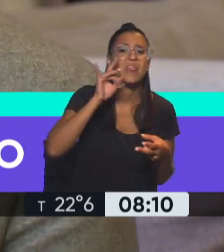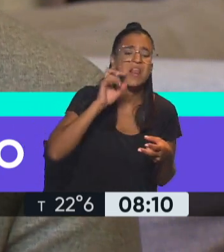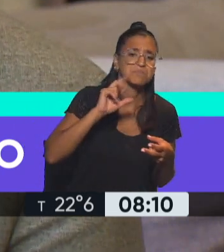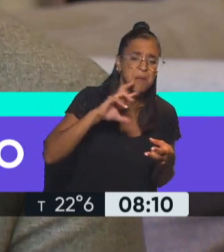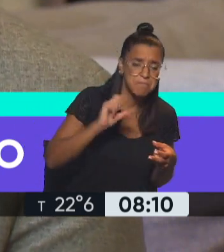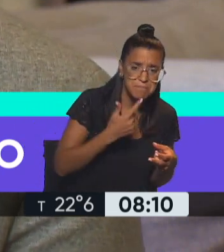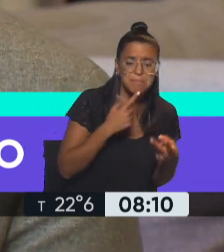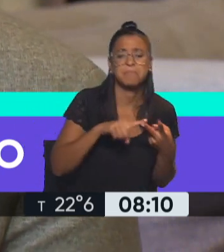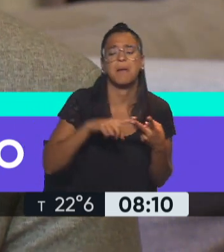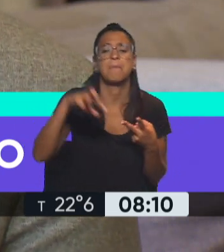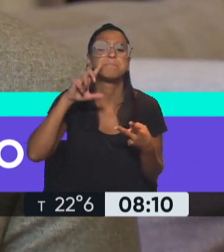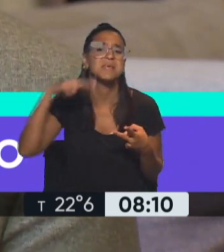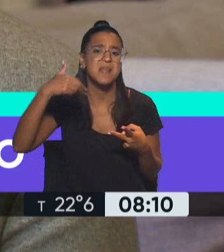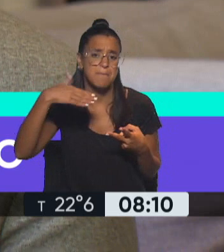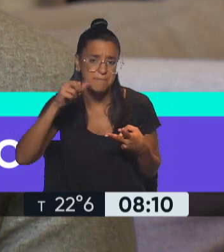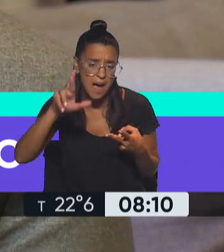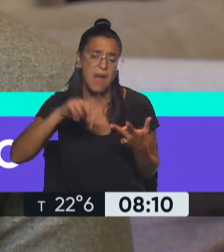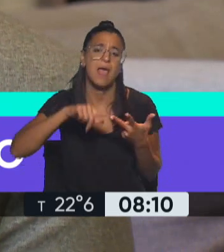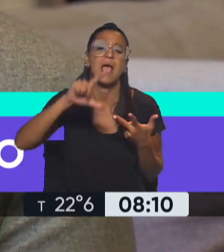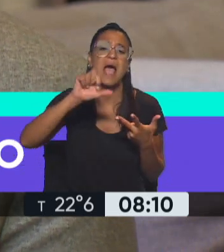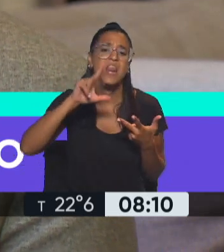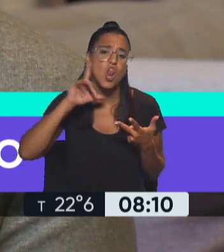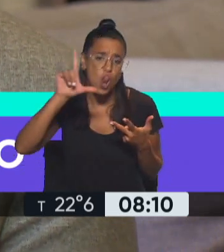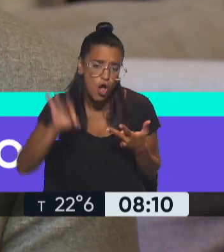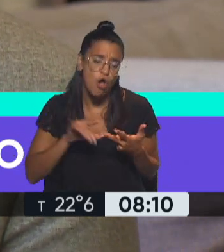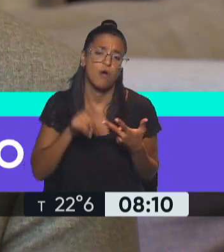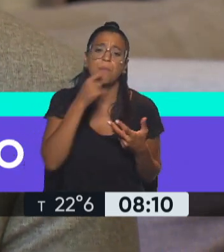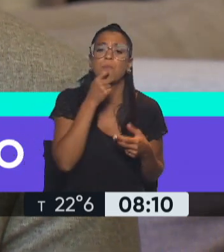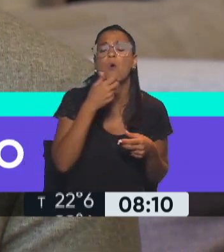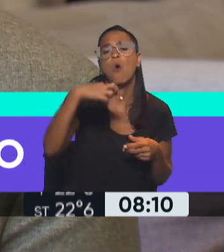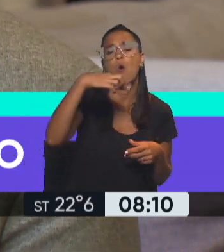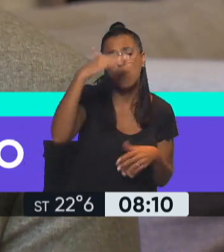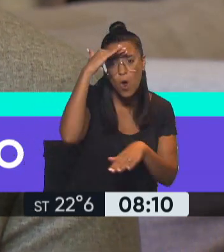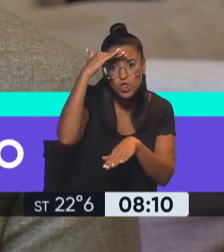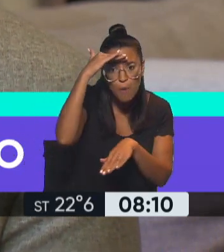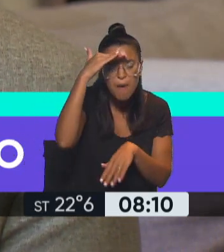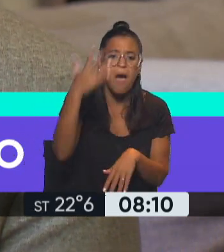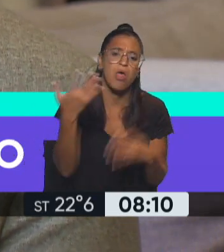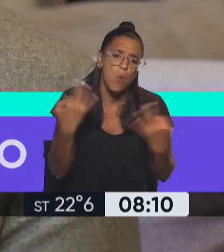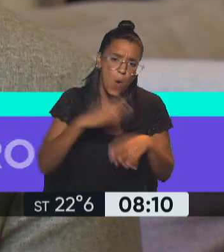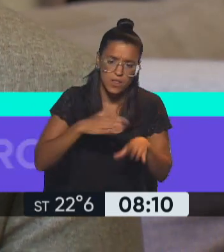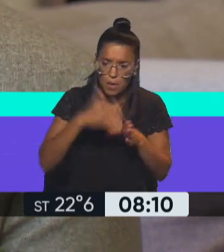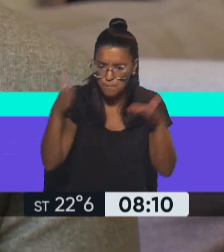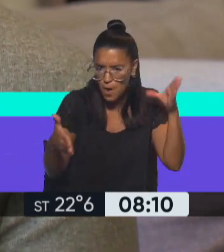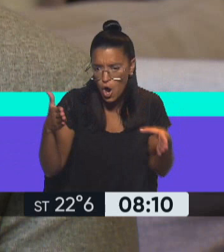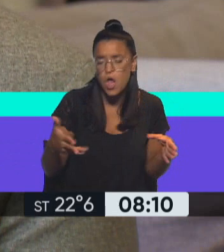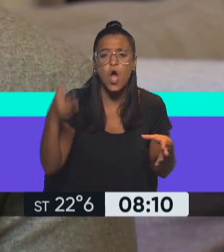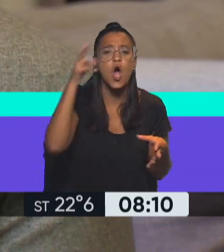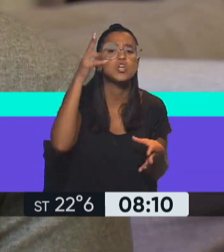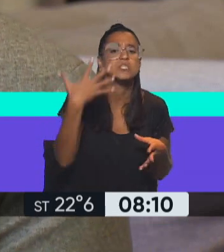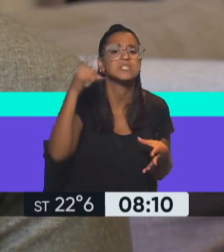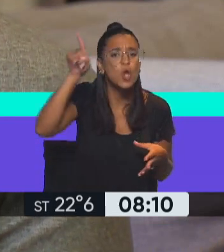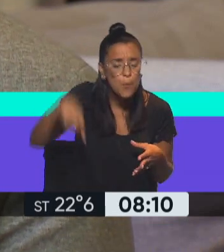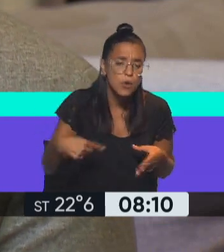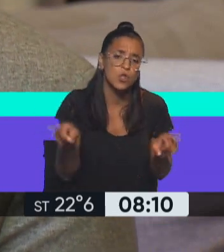cariló después tenemos algunos destinos como puerto madryn que también están teniendo muy buena temporada por arriba del 85 por